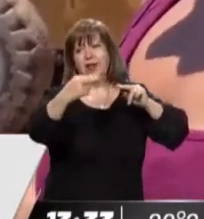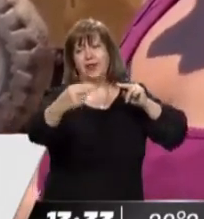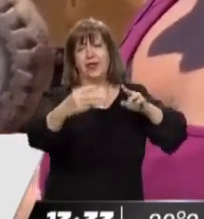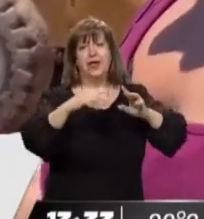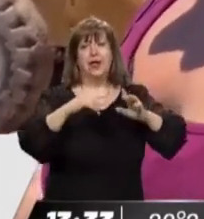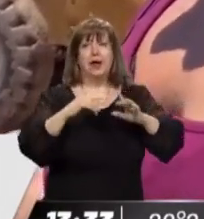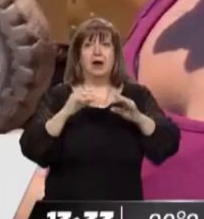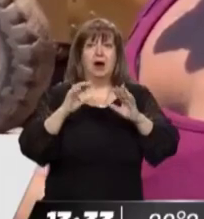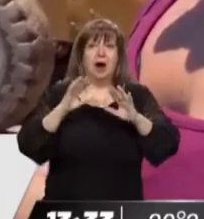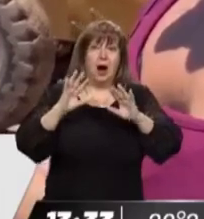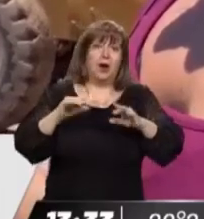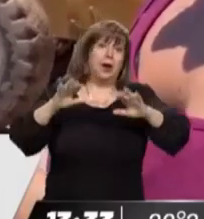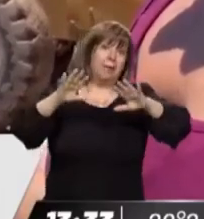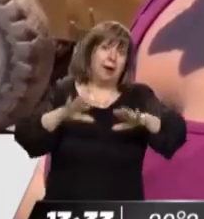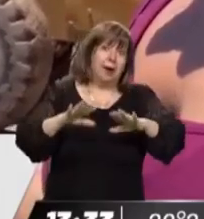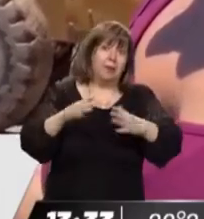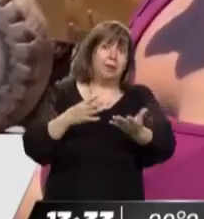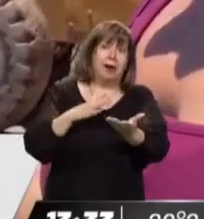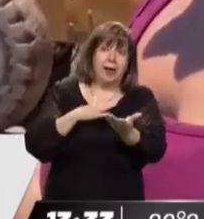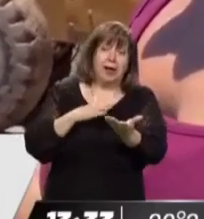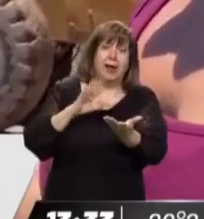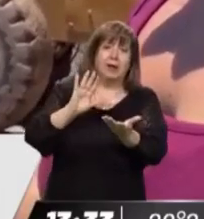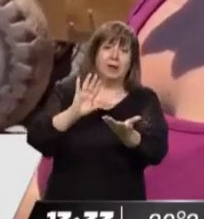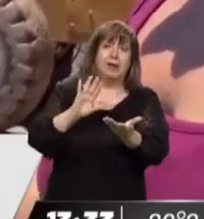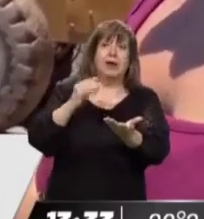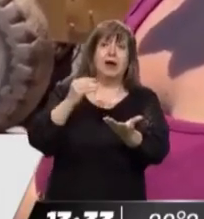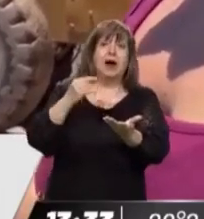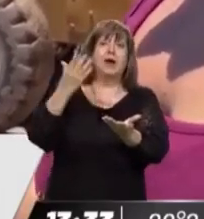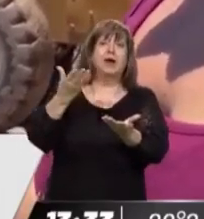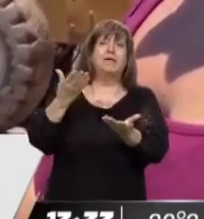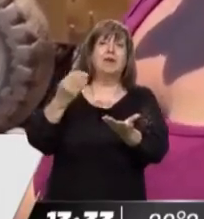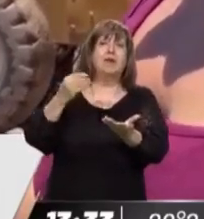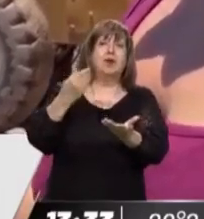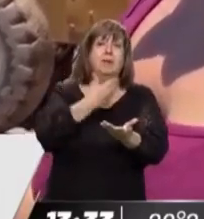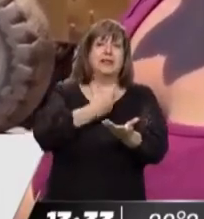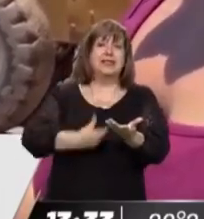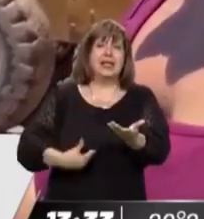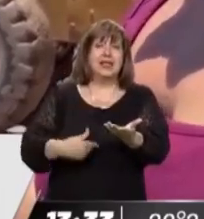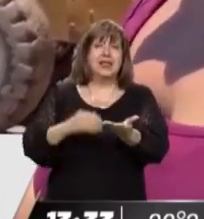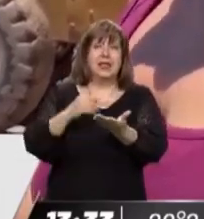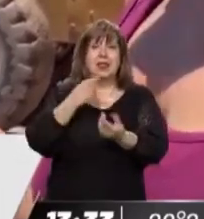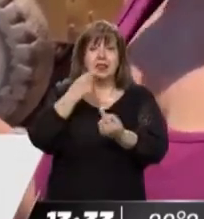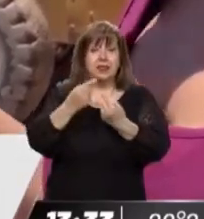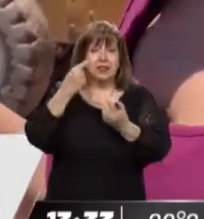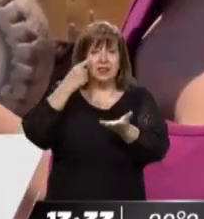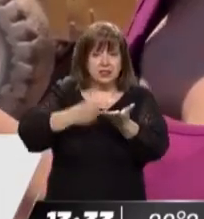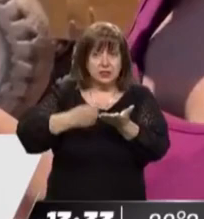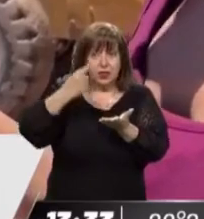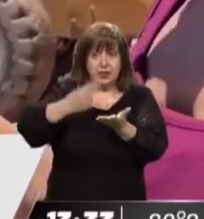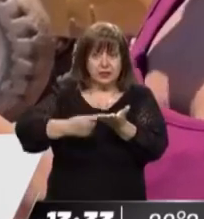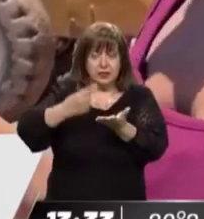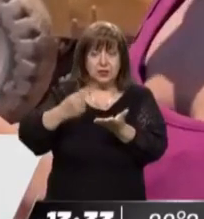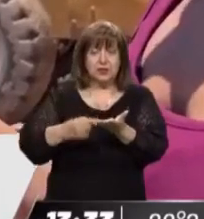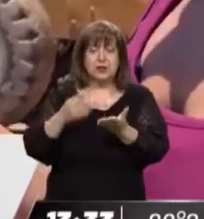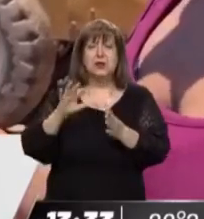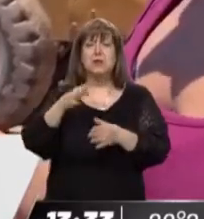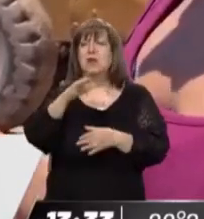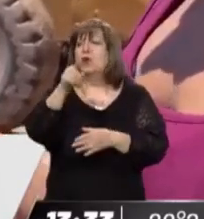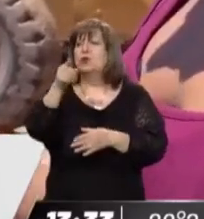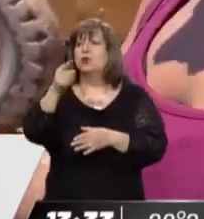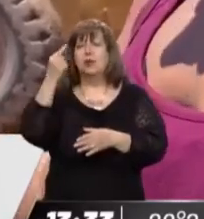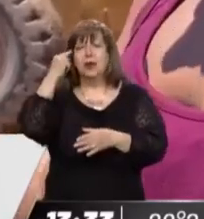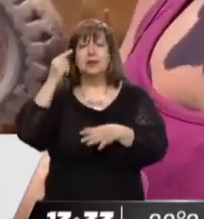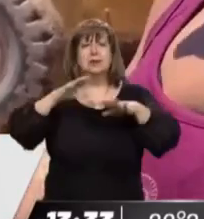en concreto cómo a partir de cuándo van a continuar las obras que están en ejecución, se están paralizando, ¿no? ¿Van a parar cuánto tiempo